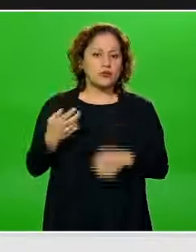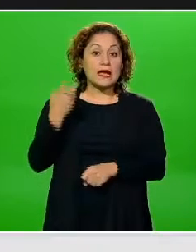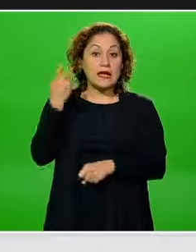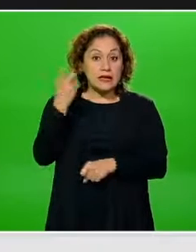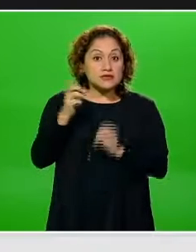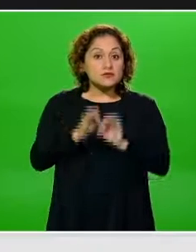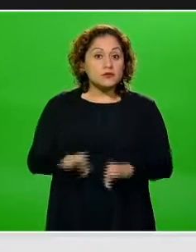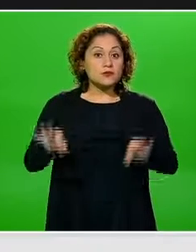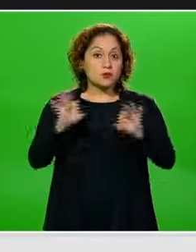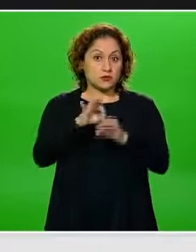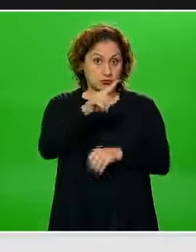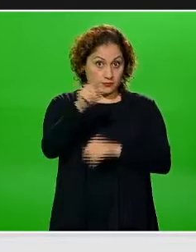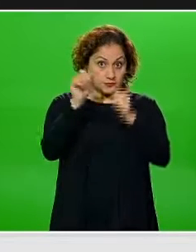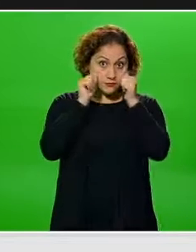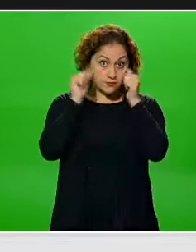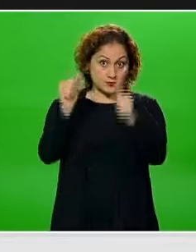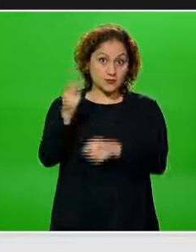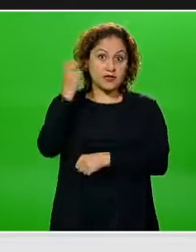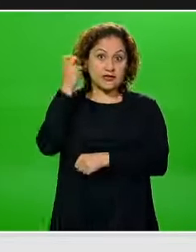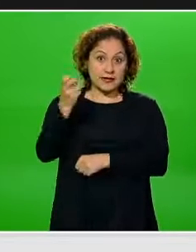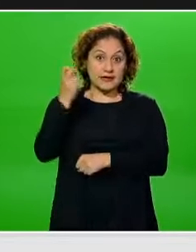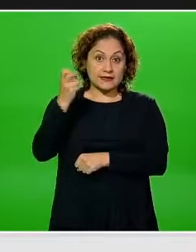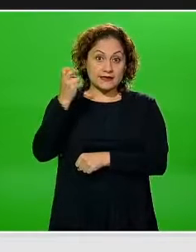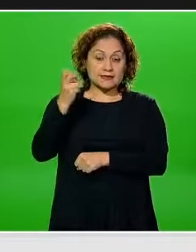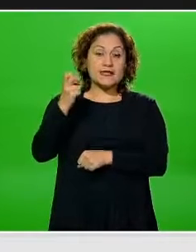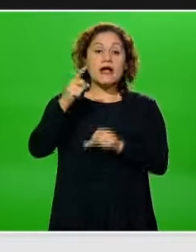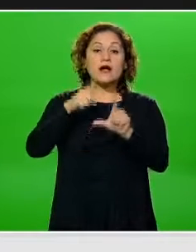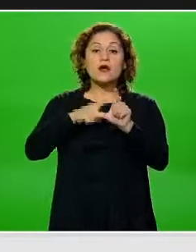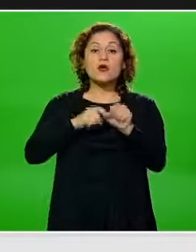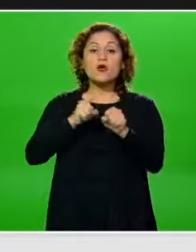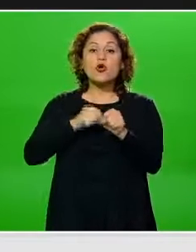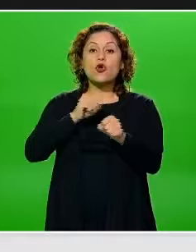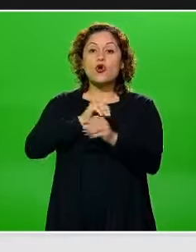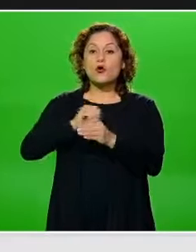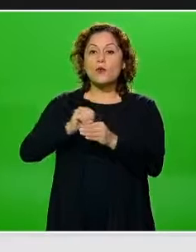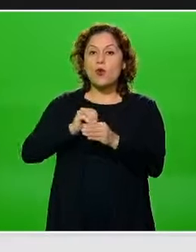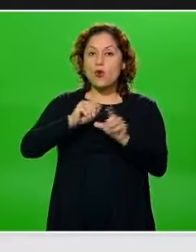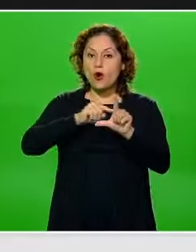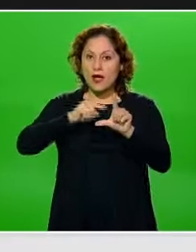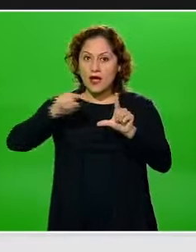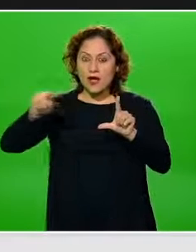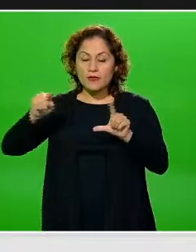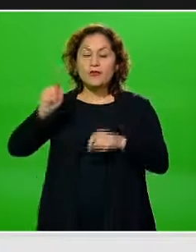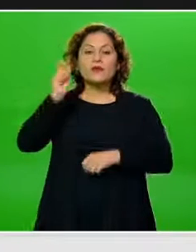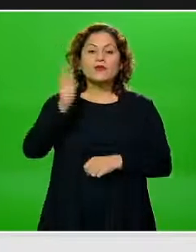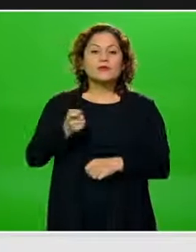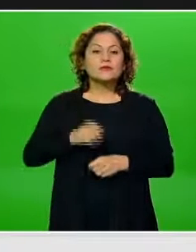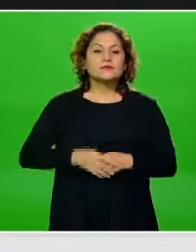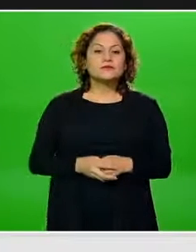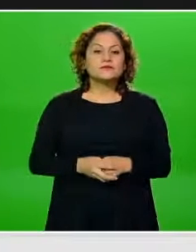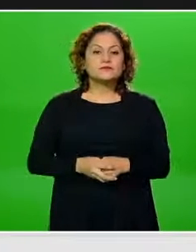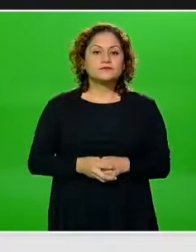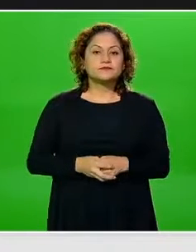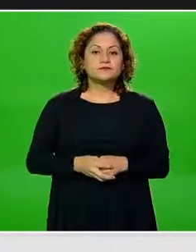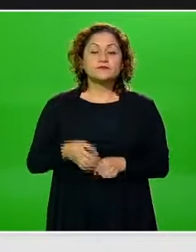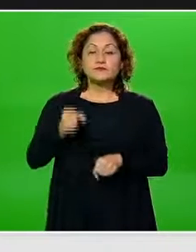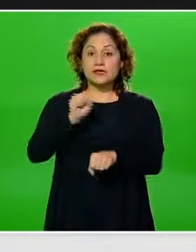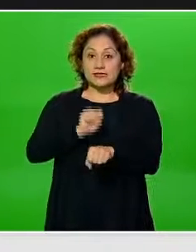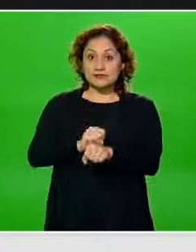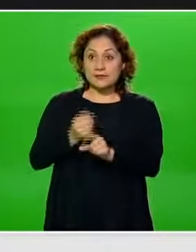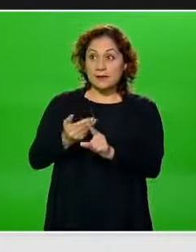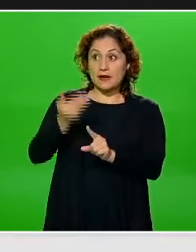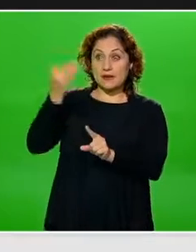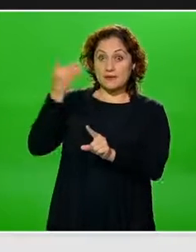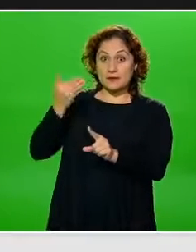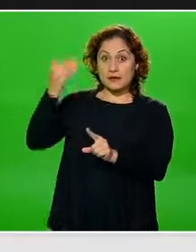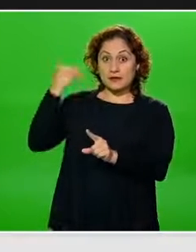ver esta, digamos, esta línea en color morado, como de las semanas anteriores a la